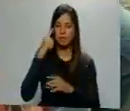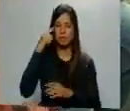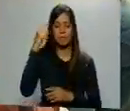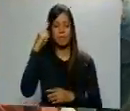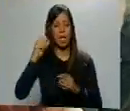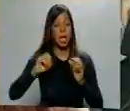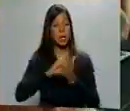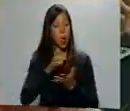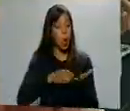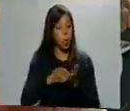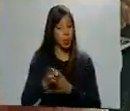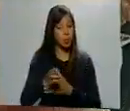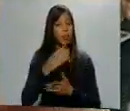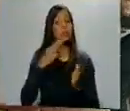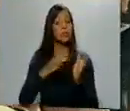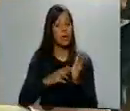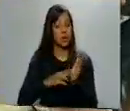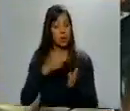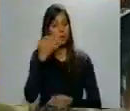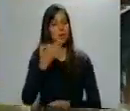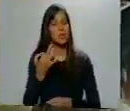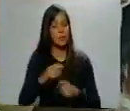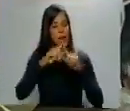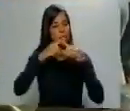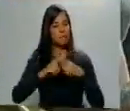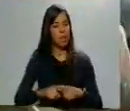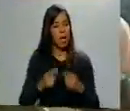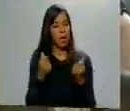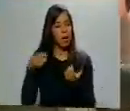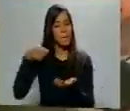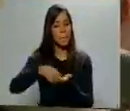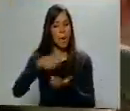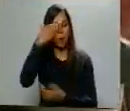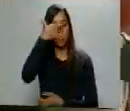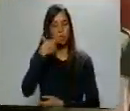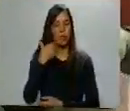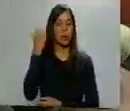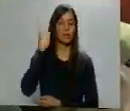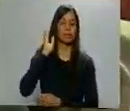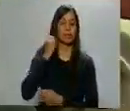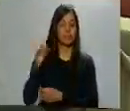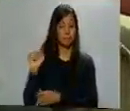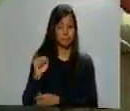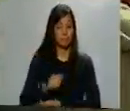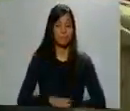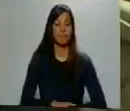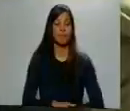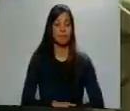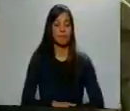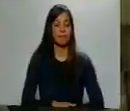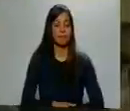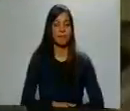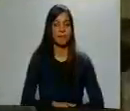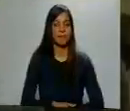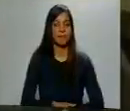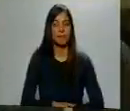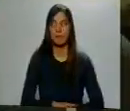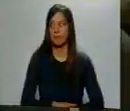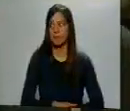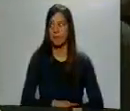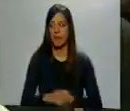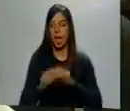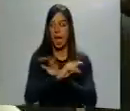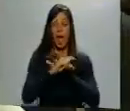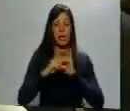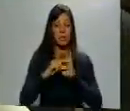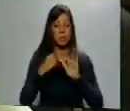y seguros para la fijación del valor de la unidad tributaria sancionatoria. Es todo. En consideración al artículo